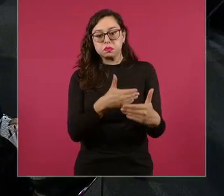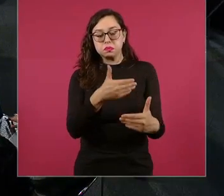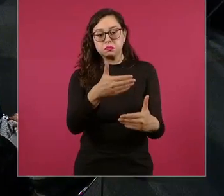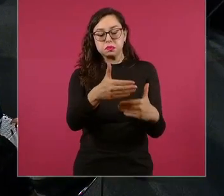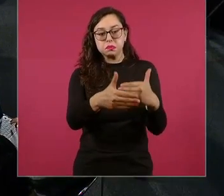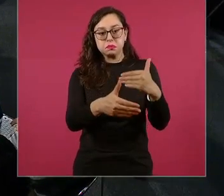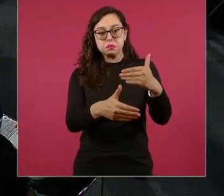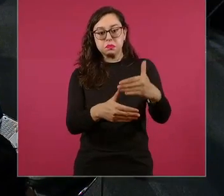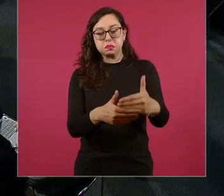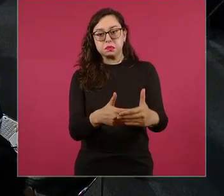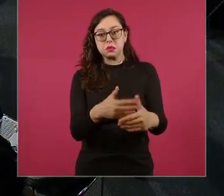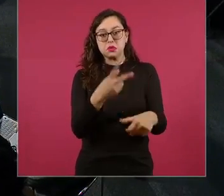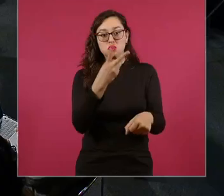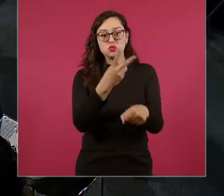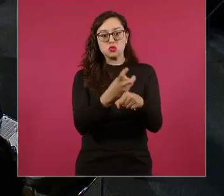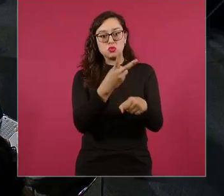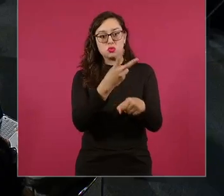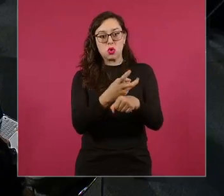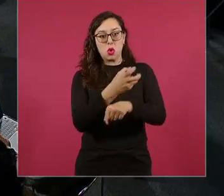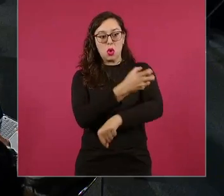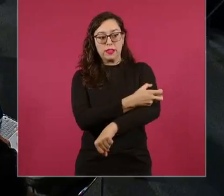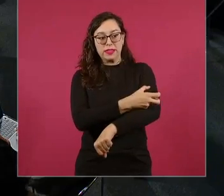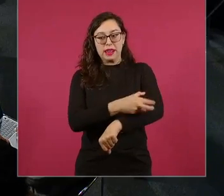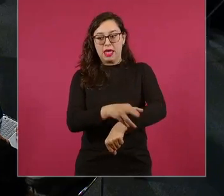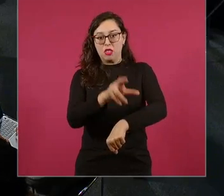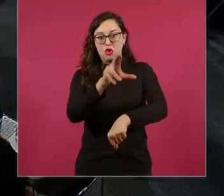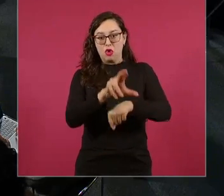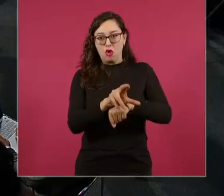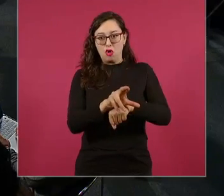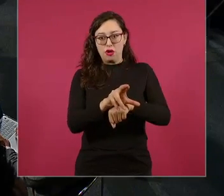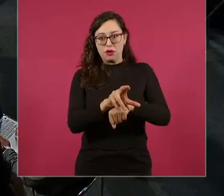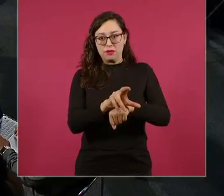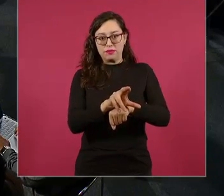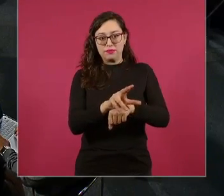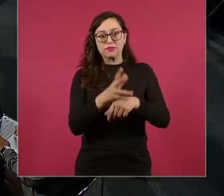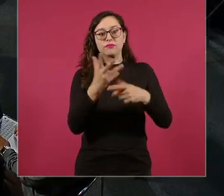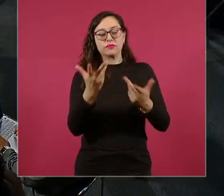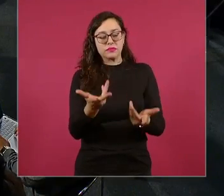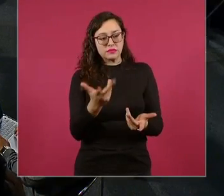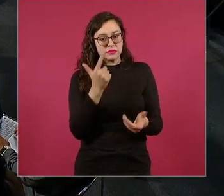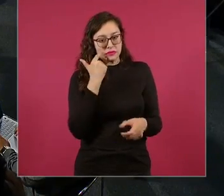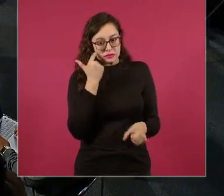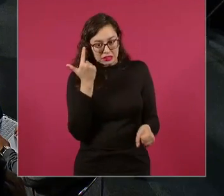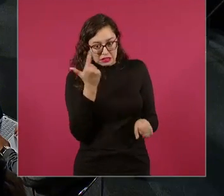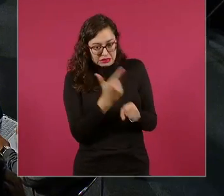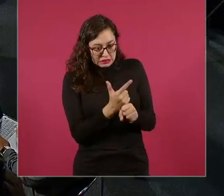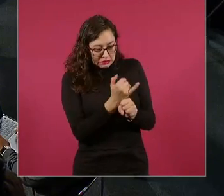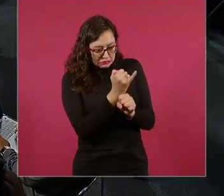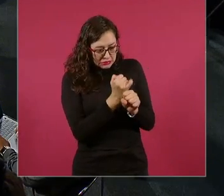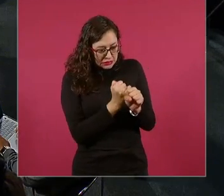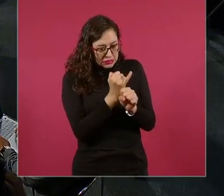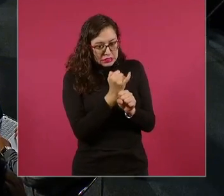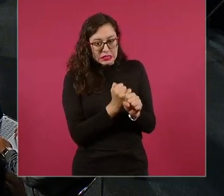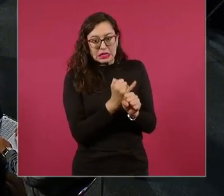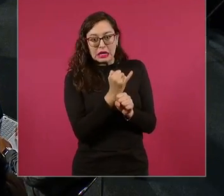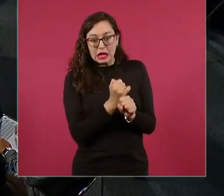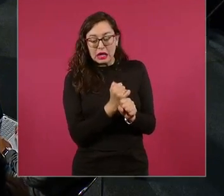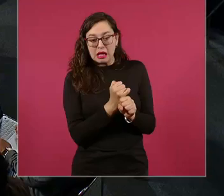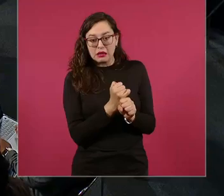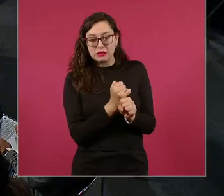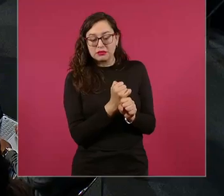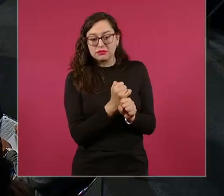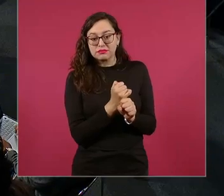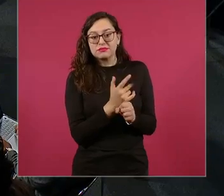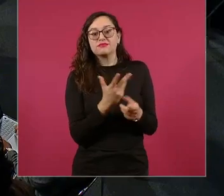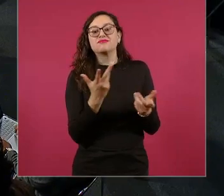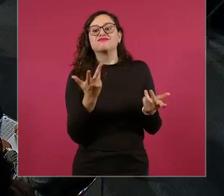que hace la fiscalía aparece de que el que va a